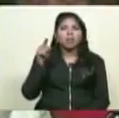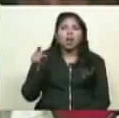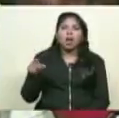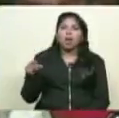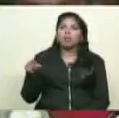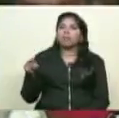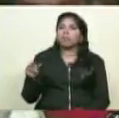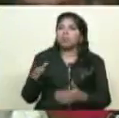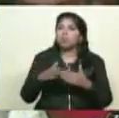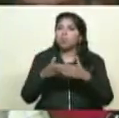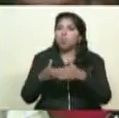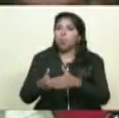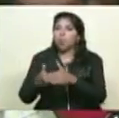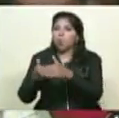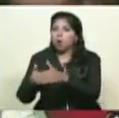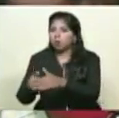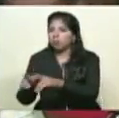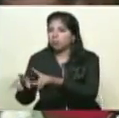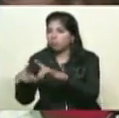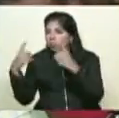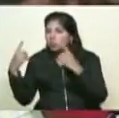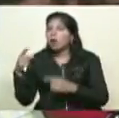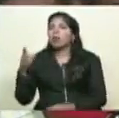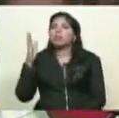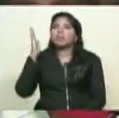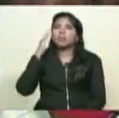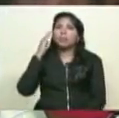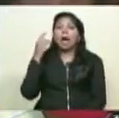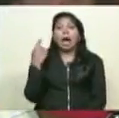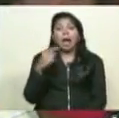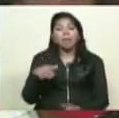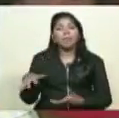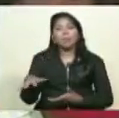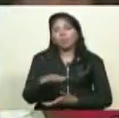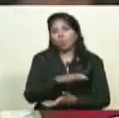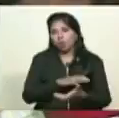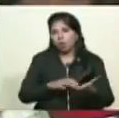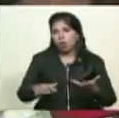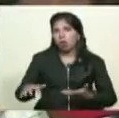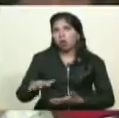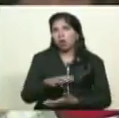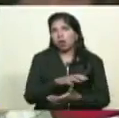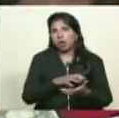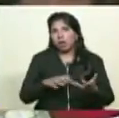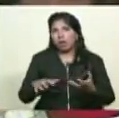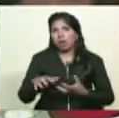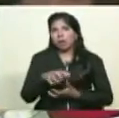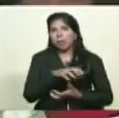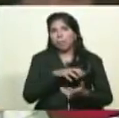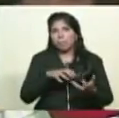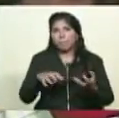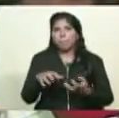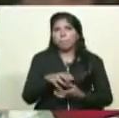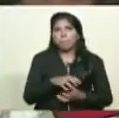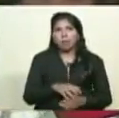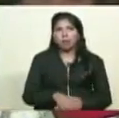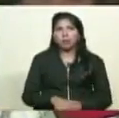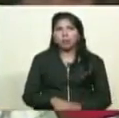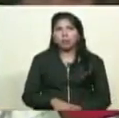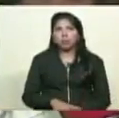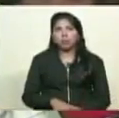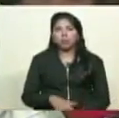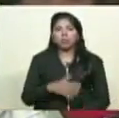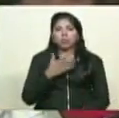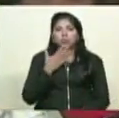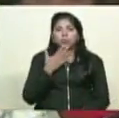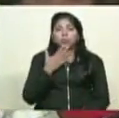Entonces, la empresa ha venido fabricando. Tenemos problemas, pudiéramos nosotros estar fabricando cerca